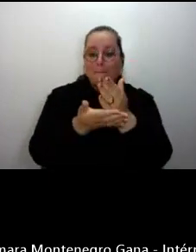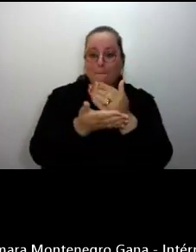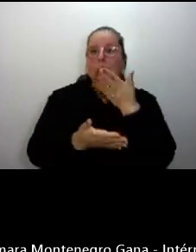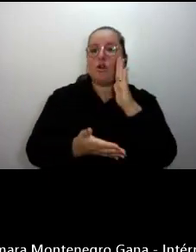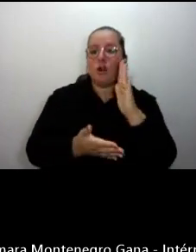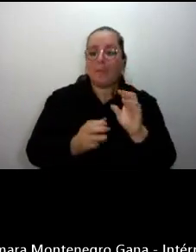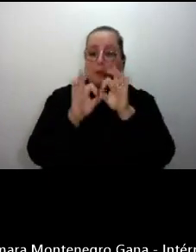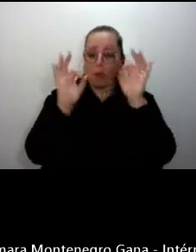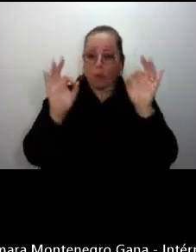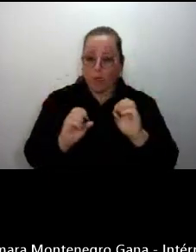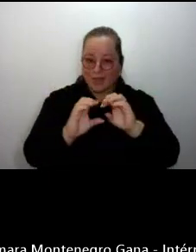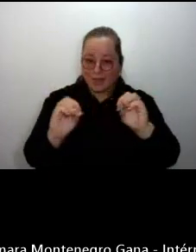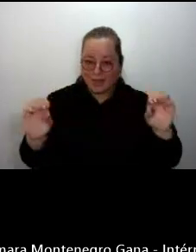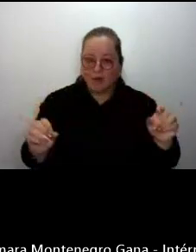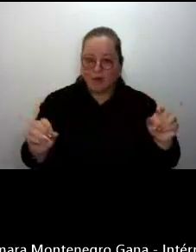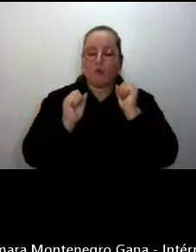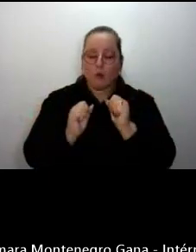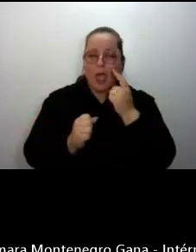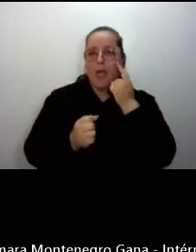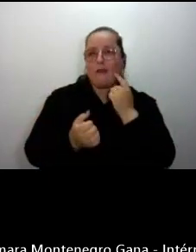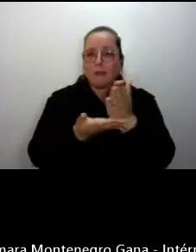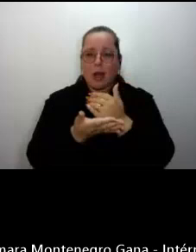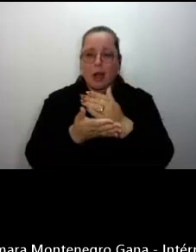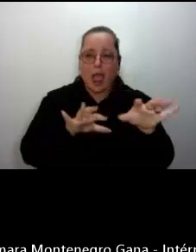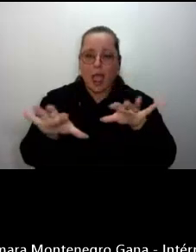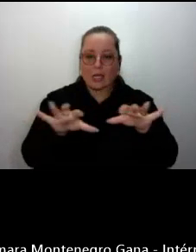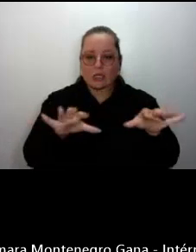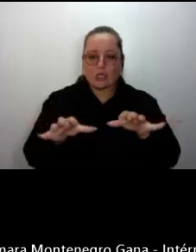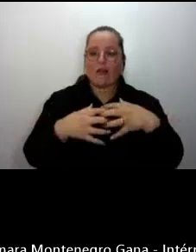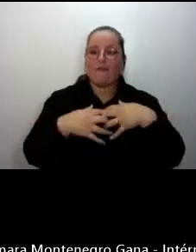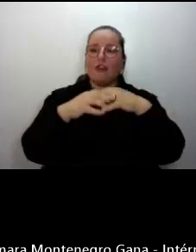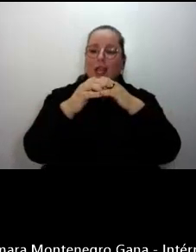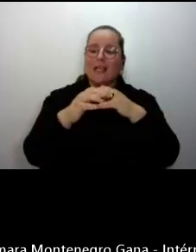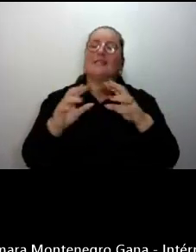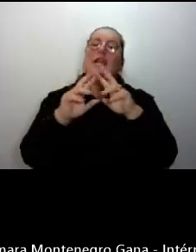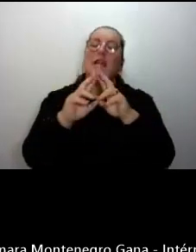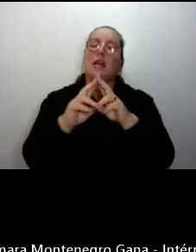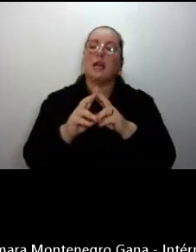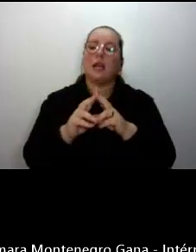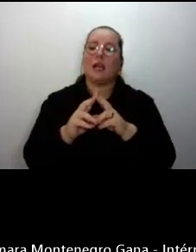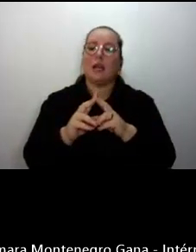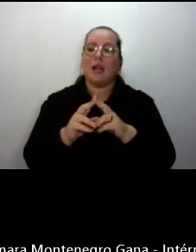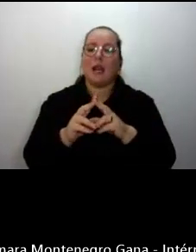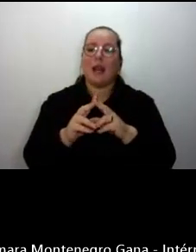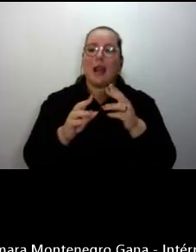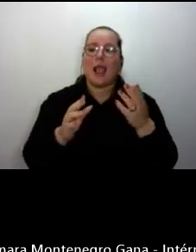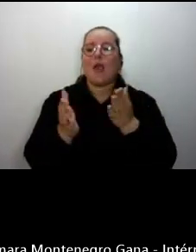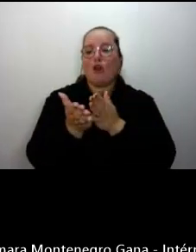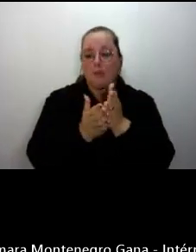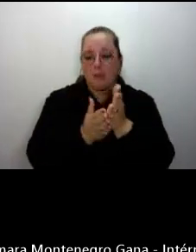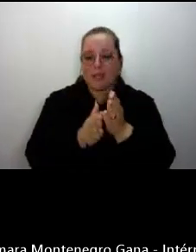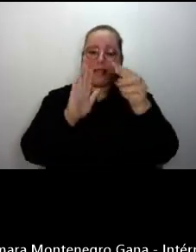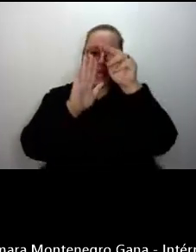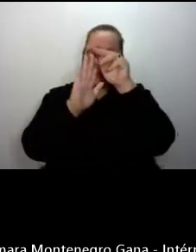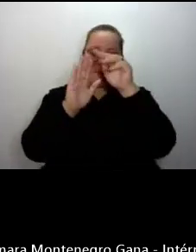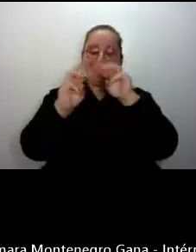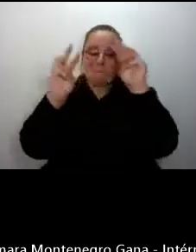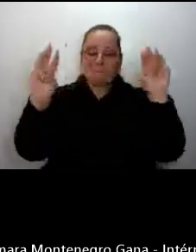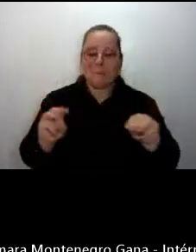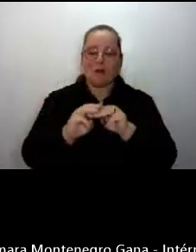pueden proponer acciones para poder fortalecer la implementación del marco normativo en los